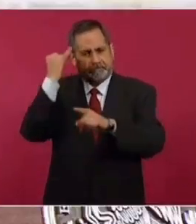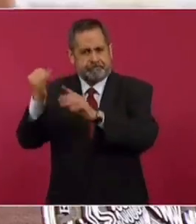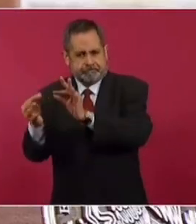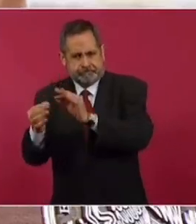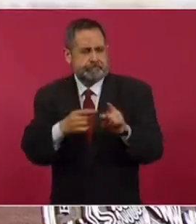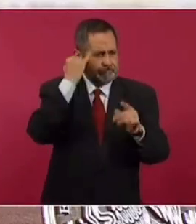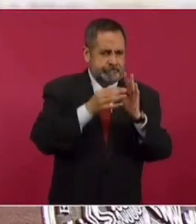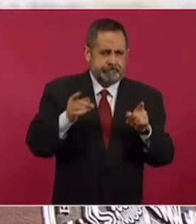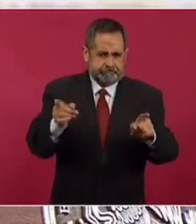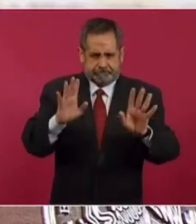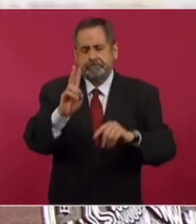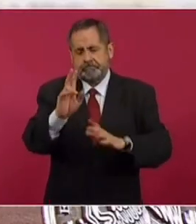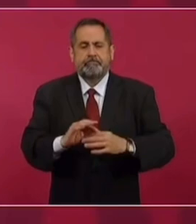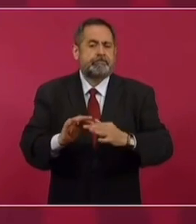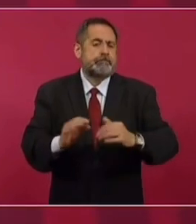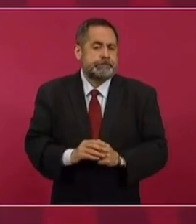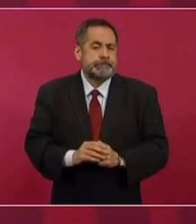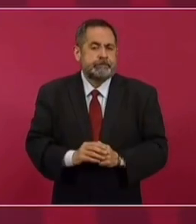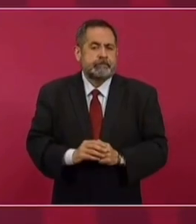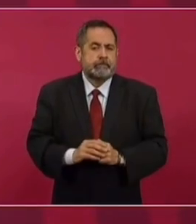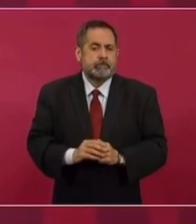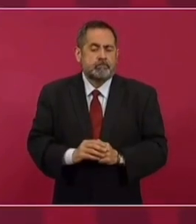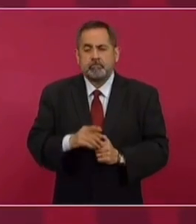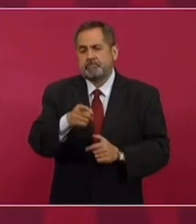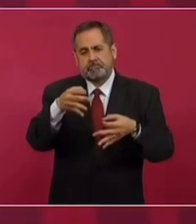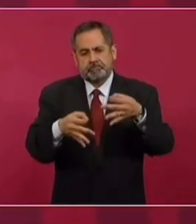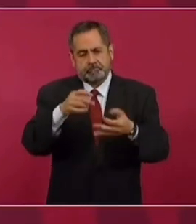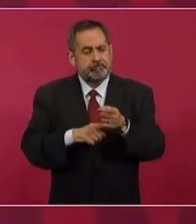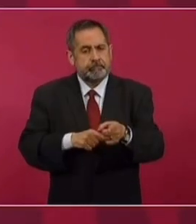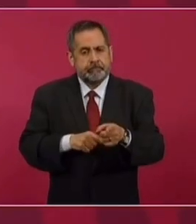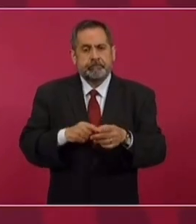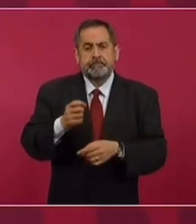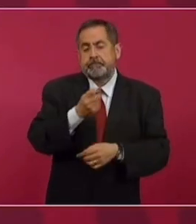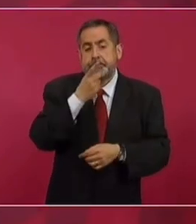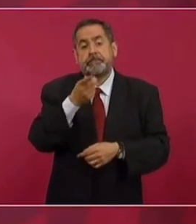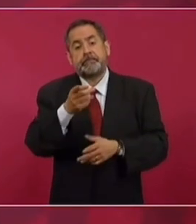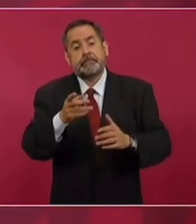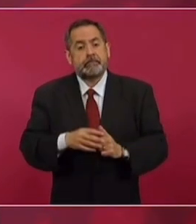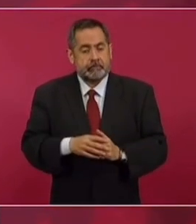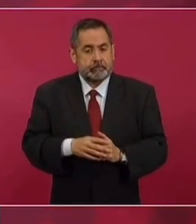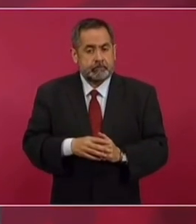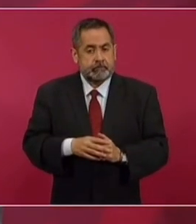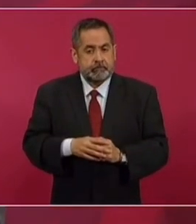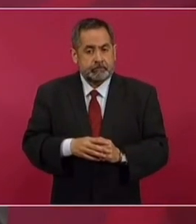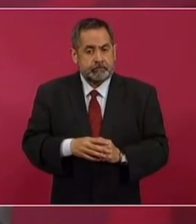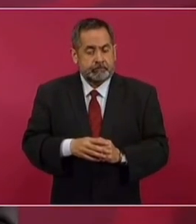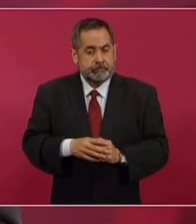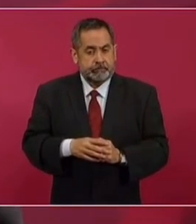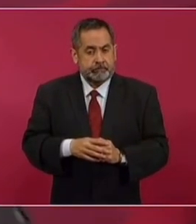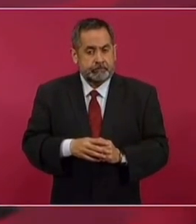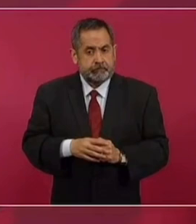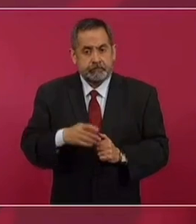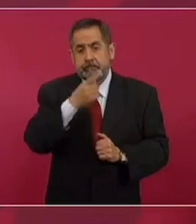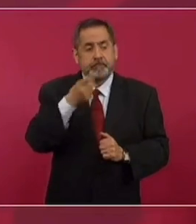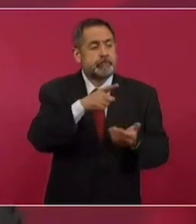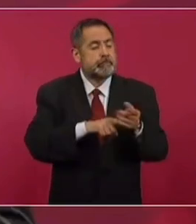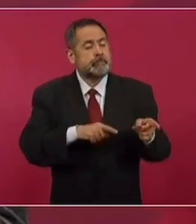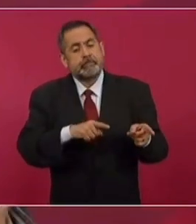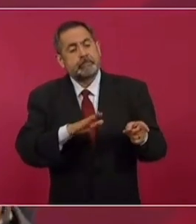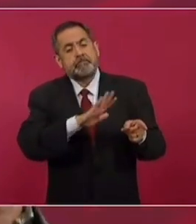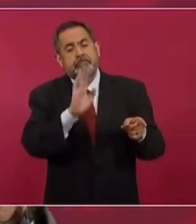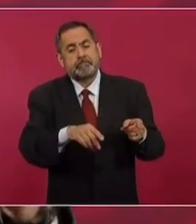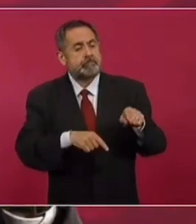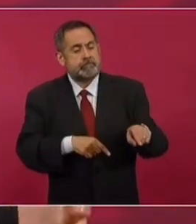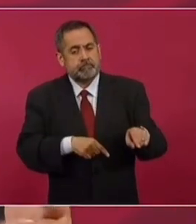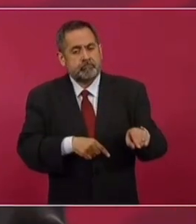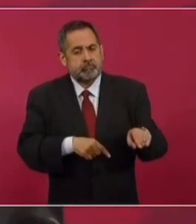versiones, para decirlo de alguna manera. En un caso se sostiene de que se causó la muerte o